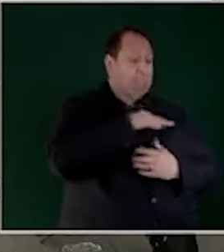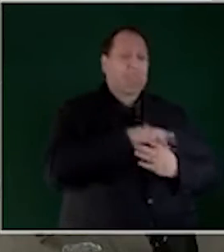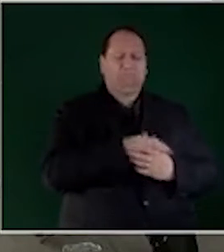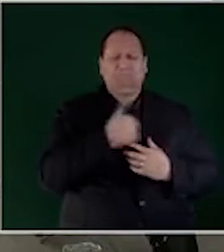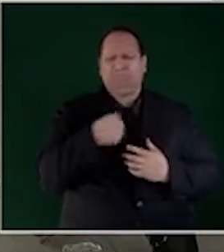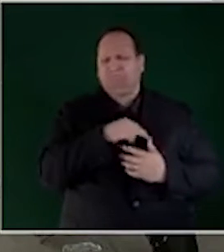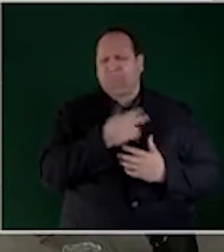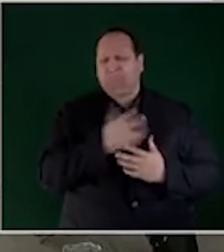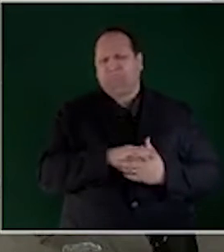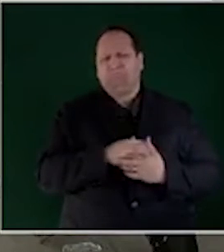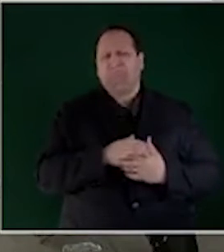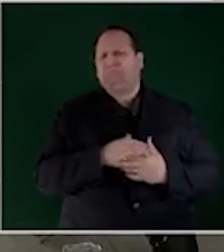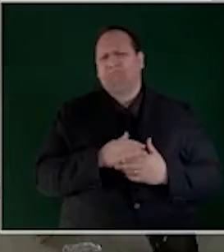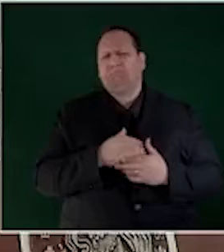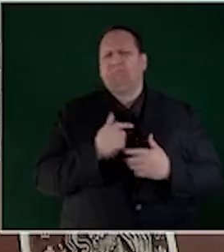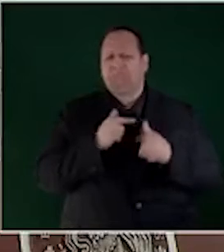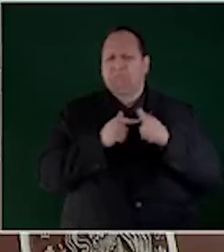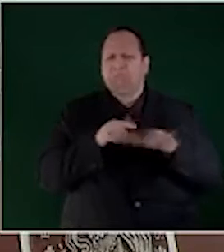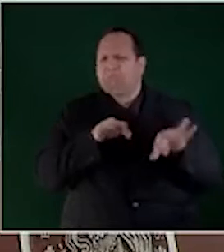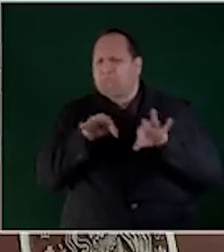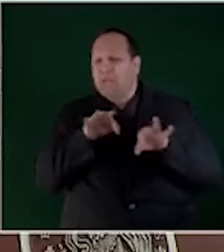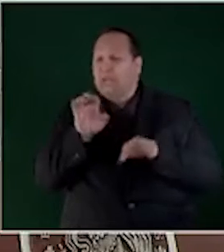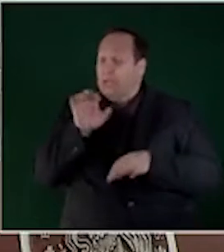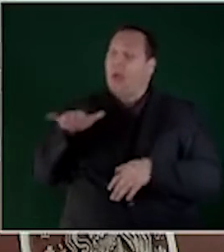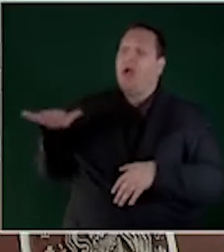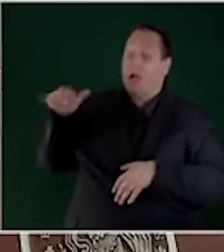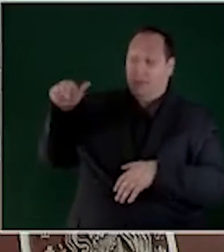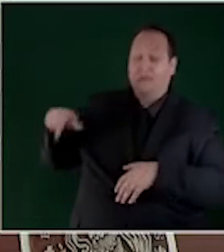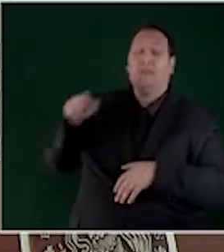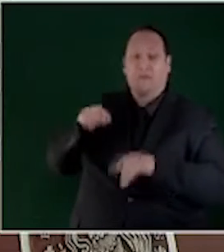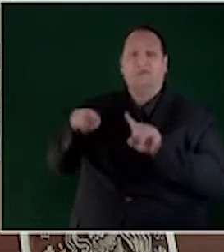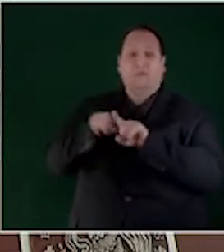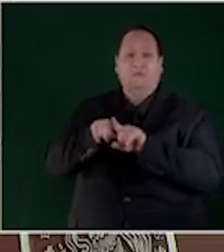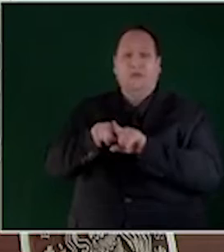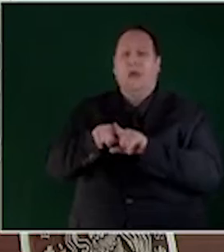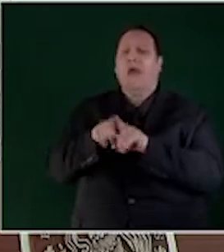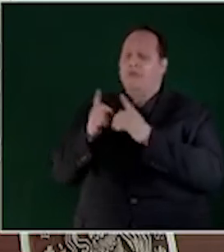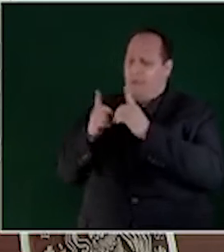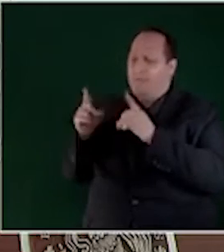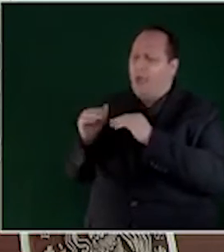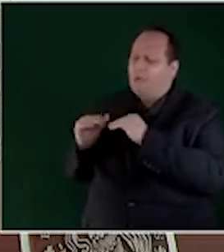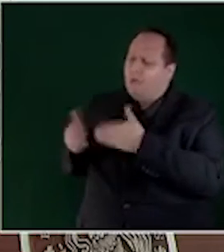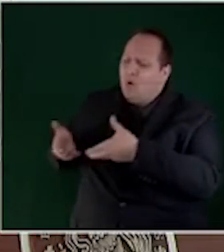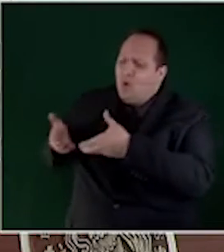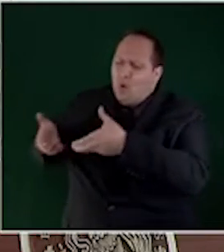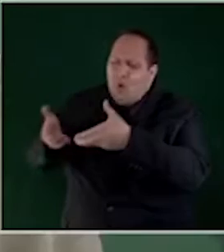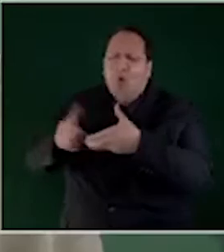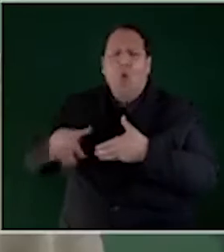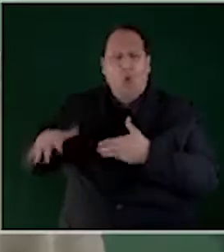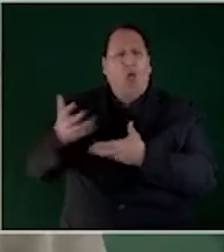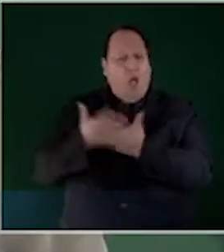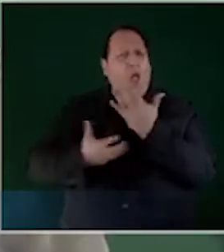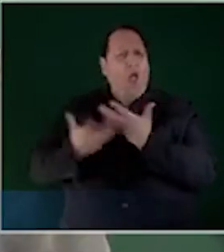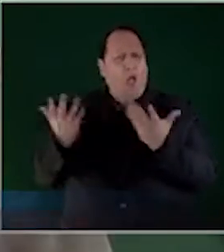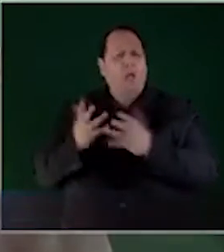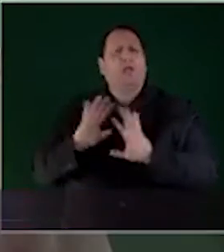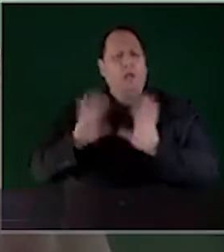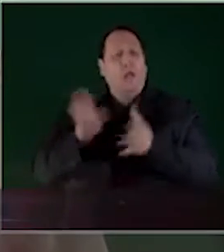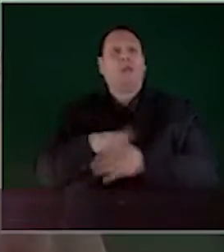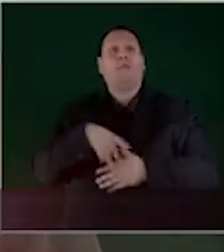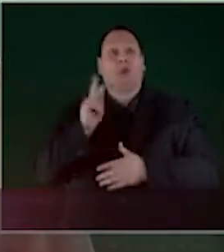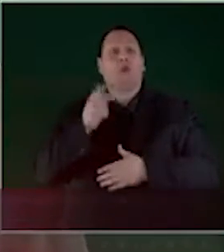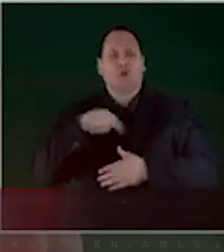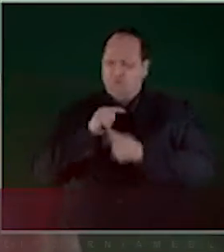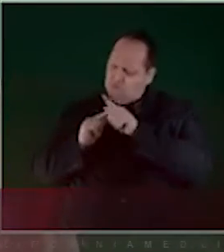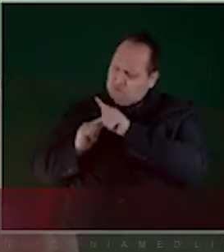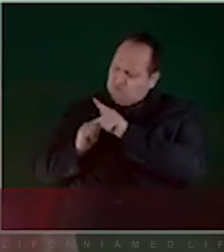vamos a seguir trabajando en Ensenada porque también ya desarrollo urbano está actuando pero vamos a